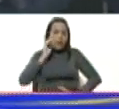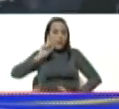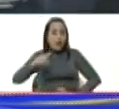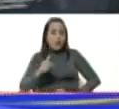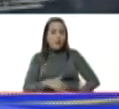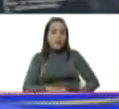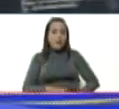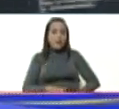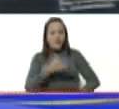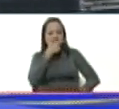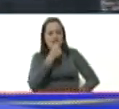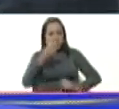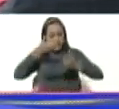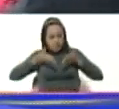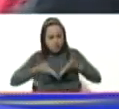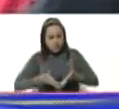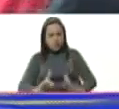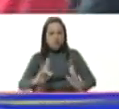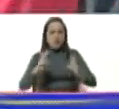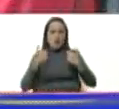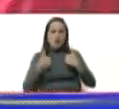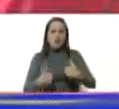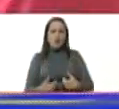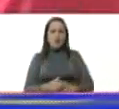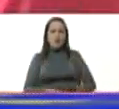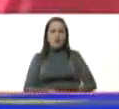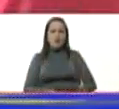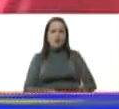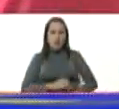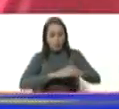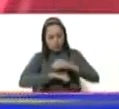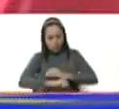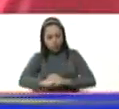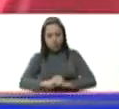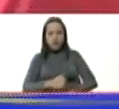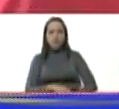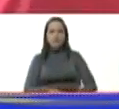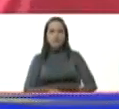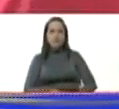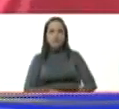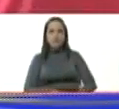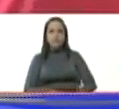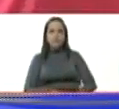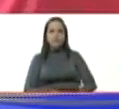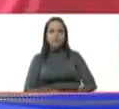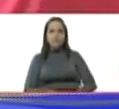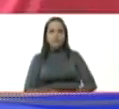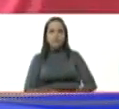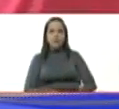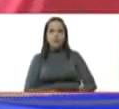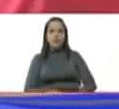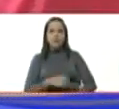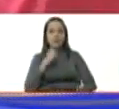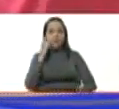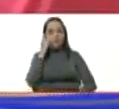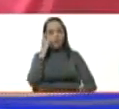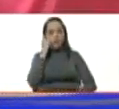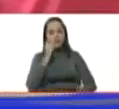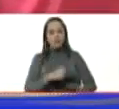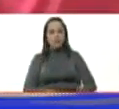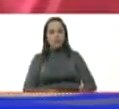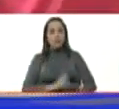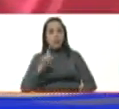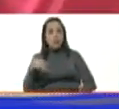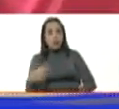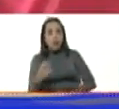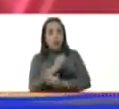facilitan el parto humano, el parto natural, el parto humano de 70.000 años, mujeres. Así es, muy bien. Y luego que terminamos la